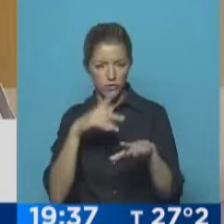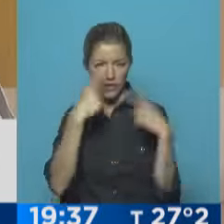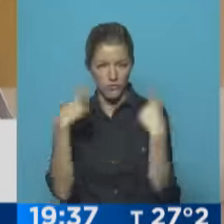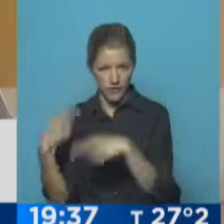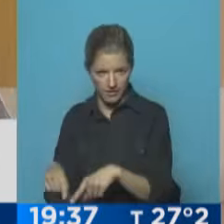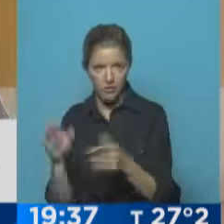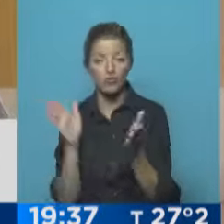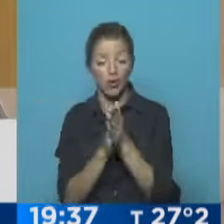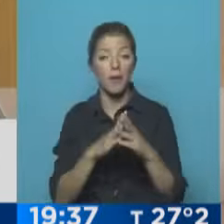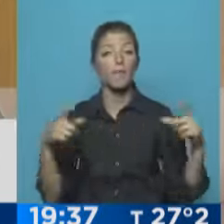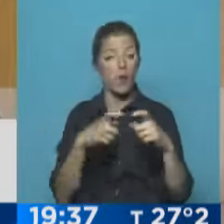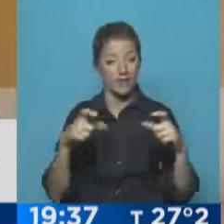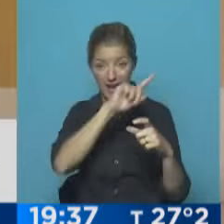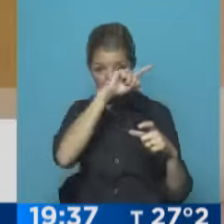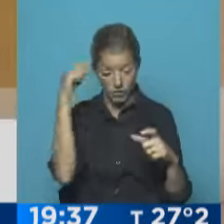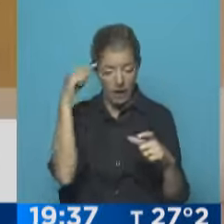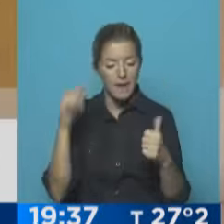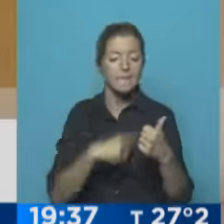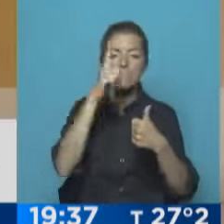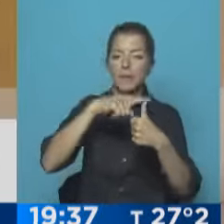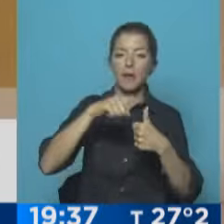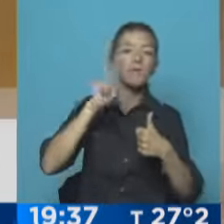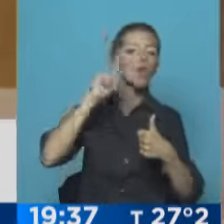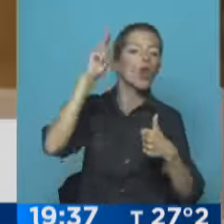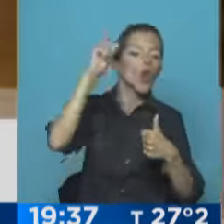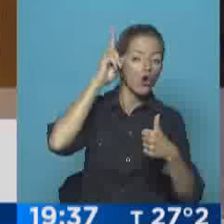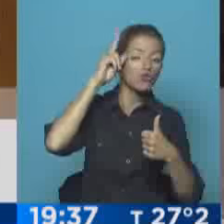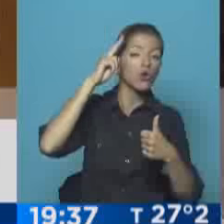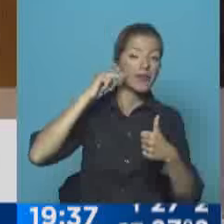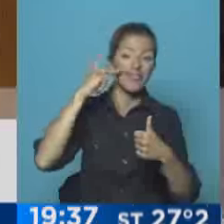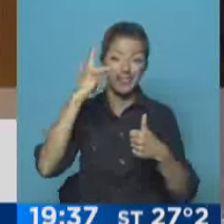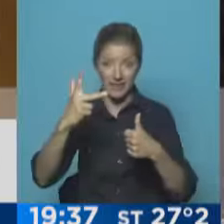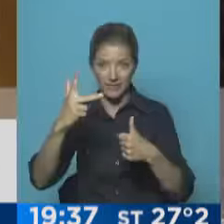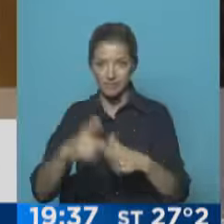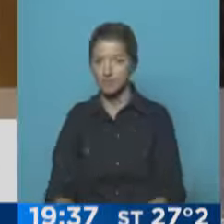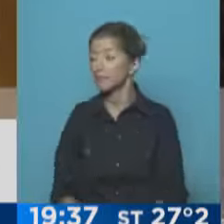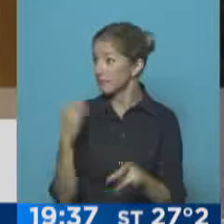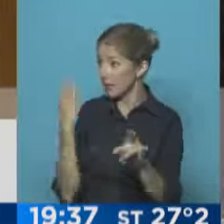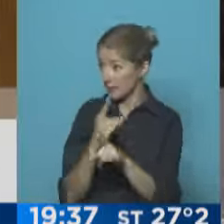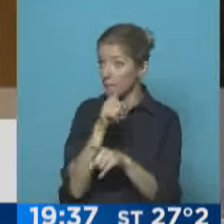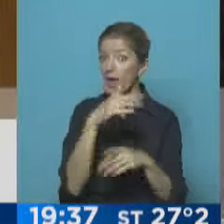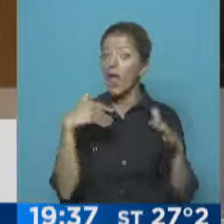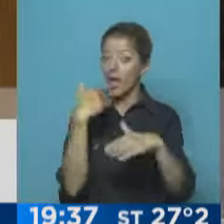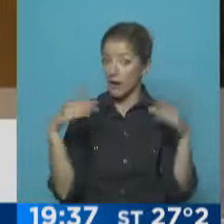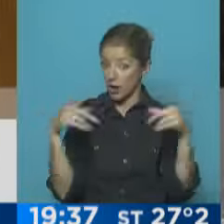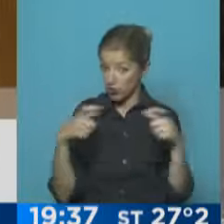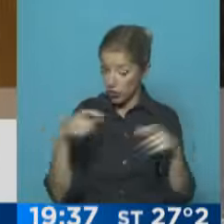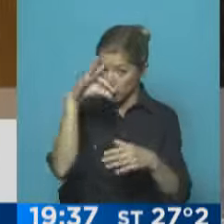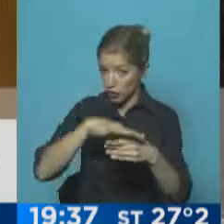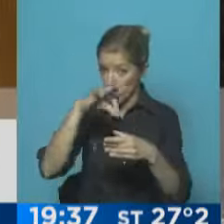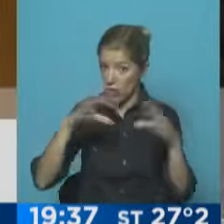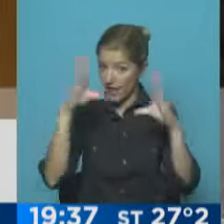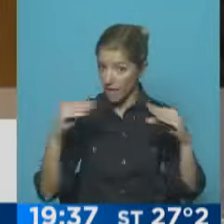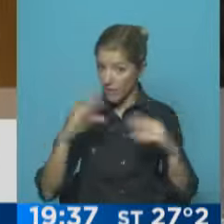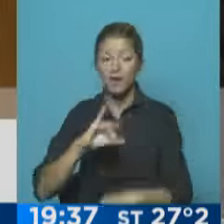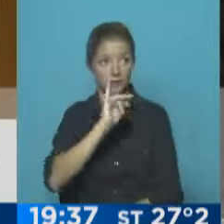grandes de Nacional. Salió la primera vez en 1893. ¿Siempre en el gordo? Siempre en el gordo, sí.